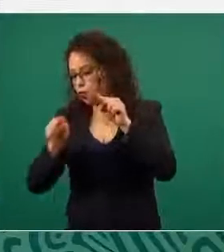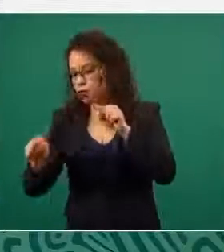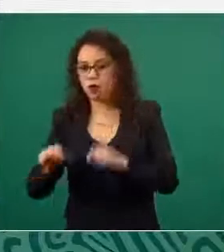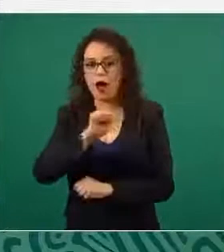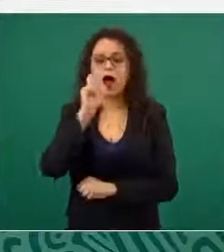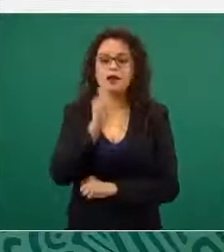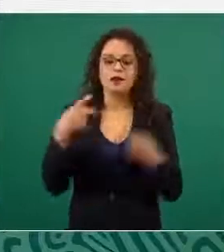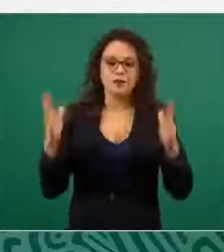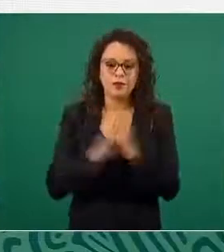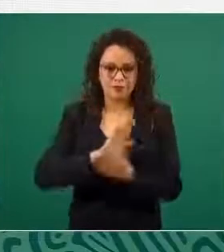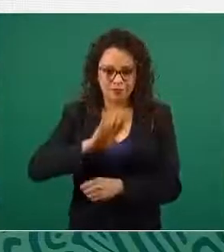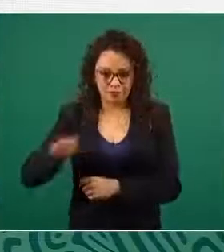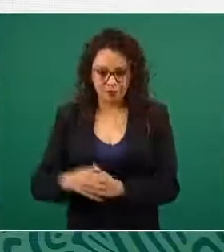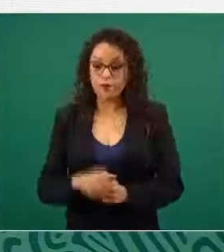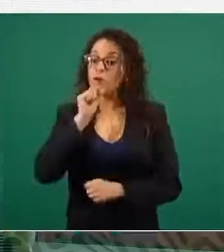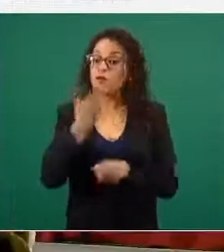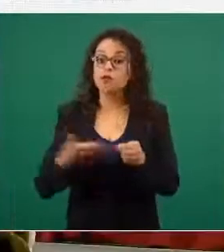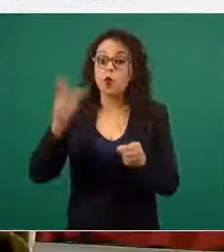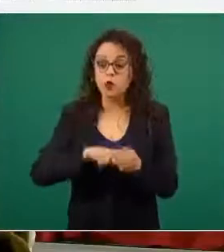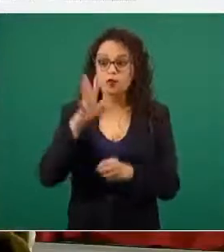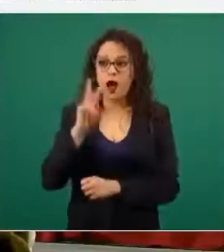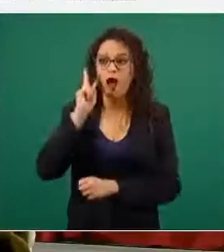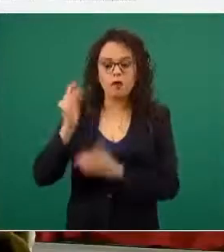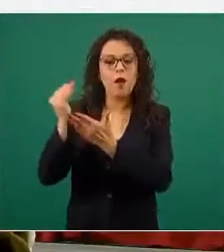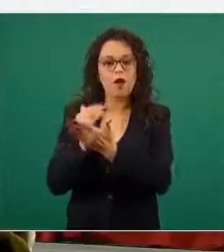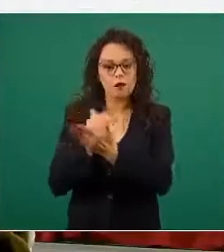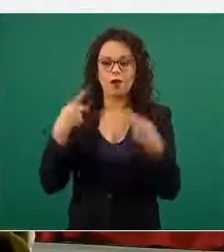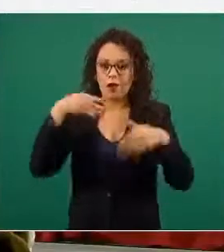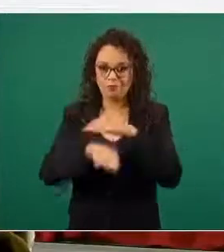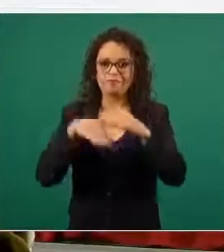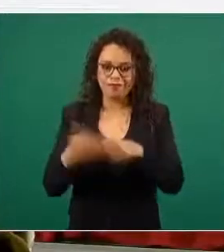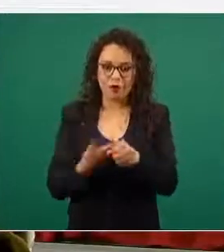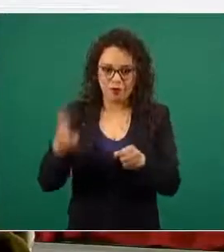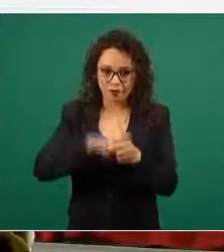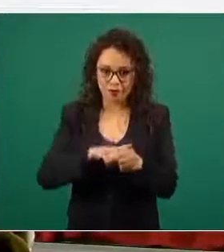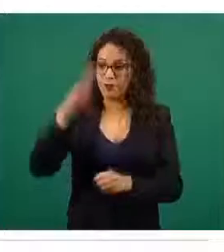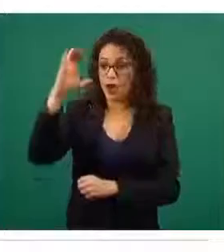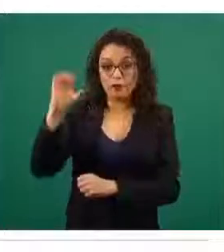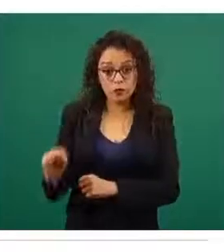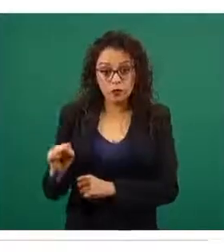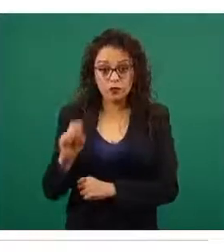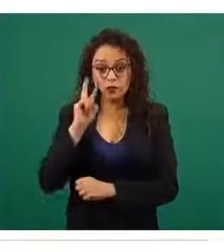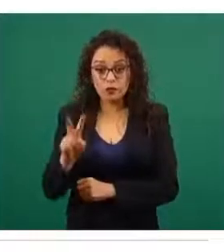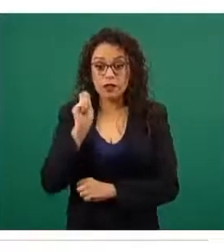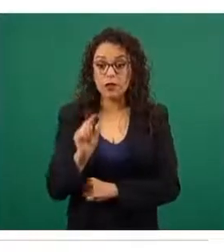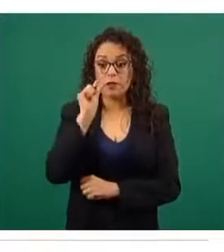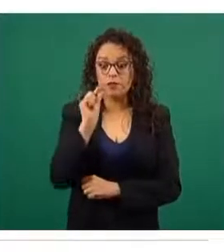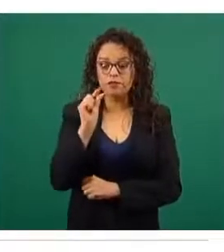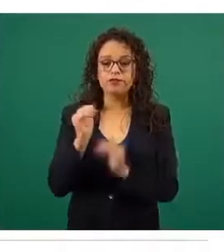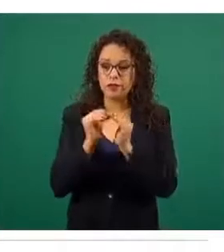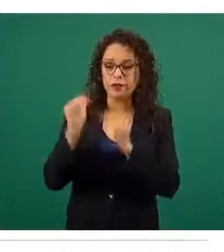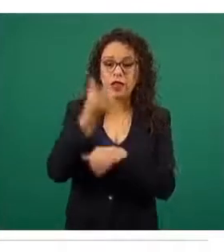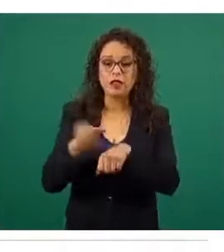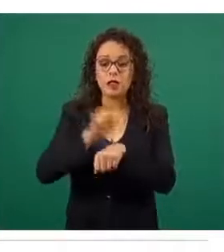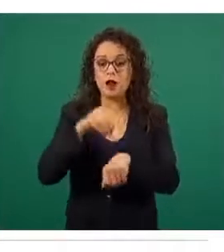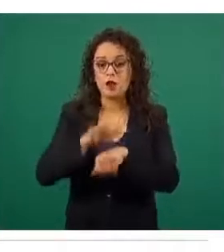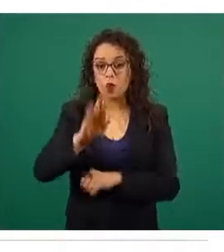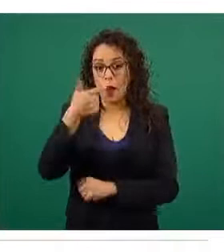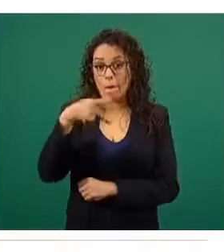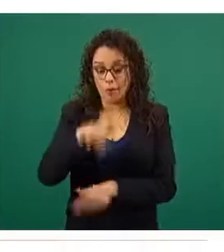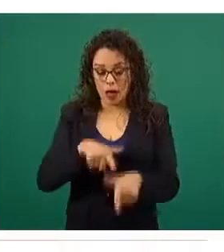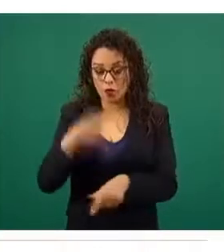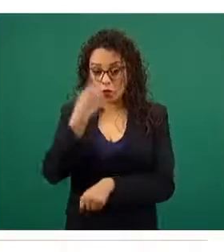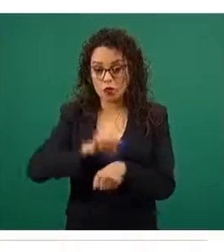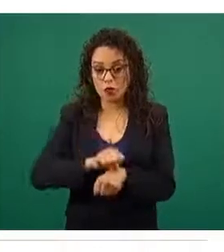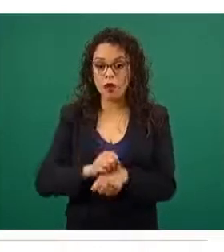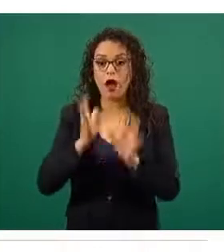siguiente, hospitalizaciones también, ya se ve los primeros días de descenso de las hospitalizaciones. En Baja California Sur, estabilización, tuvo el incremento desde la semana 47, pero llevamos una semana